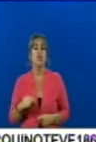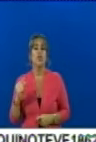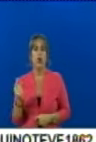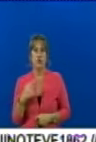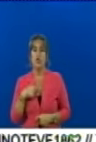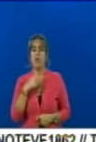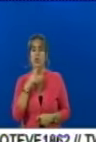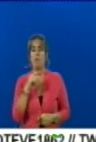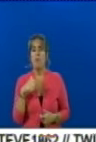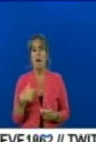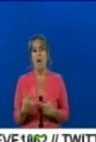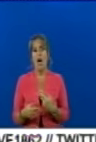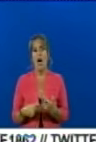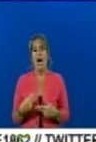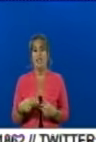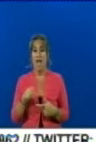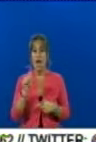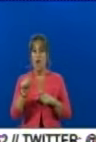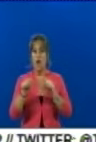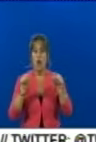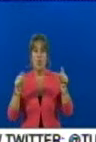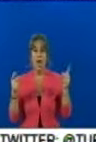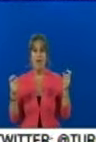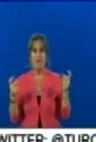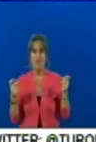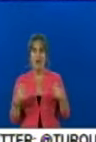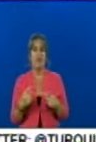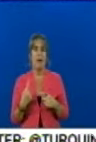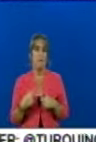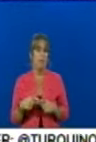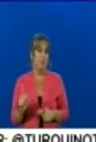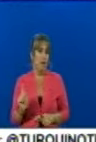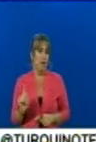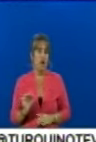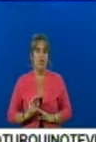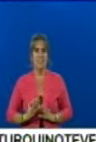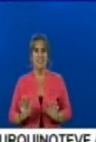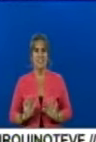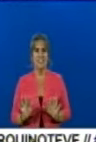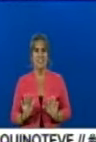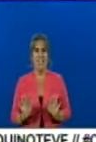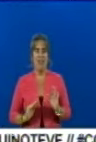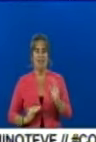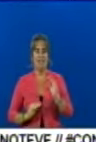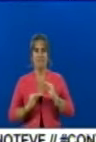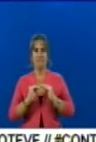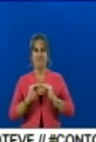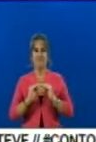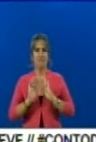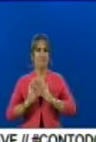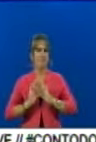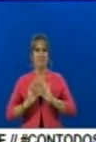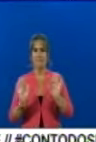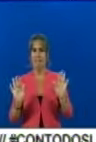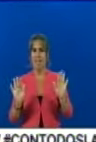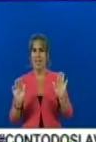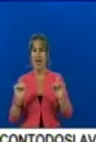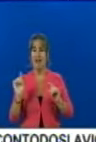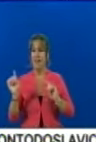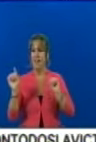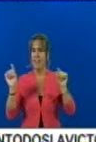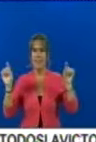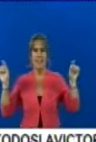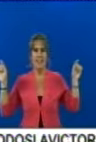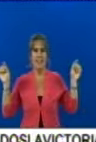vamos a hacerla llegar en aquellos lugares que aún le falta, pero ya se está llenando, ya nos comunicamos con nuestros representantes que están